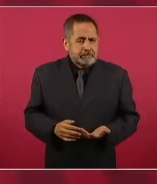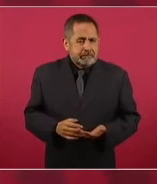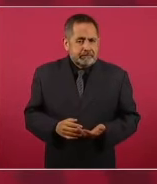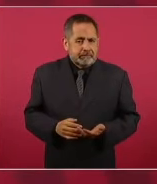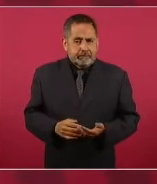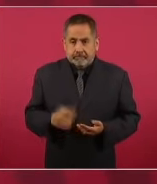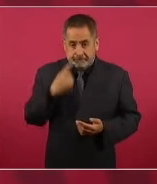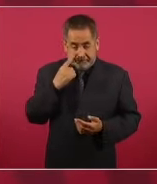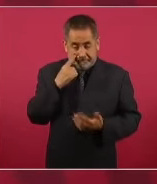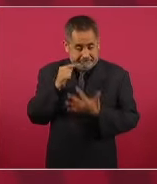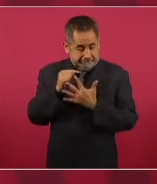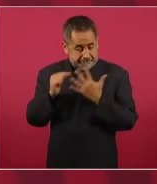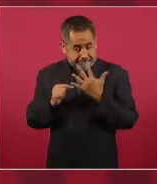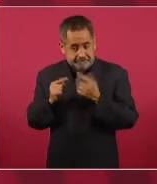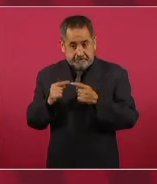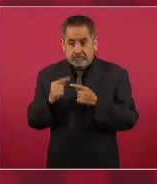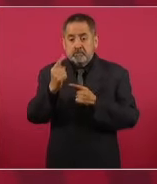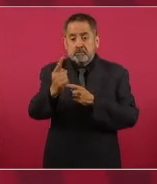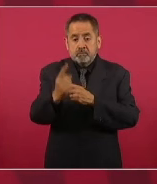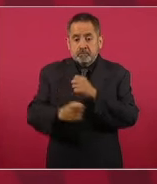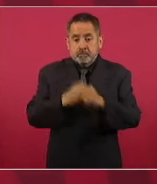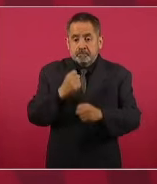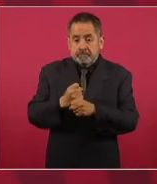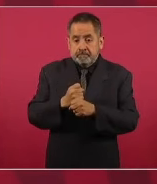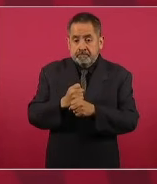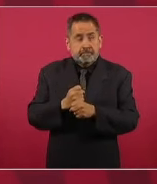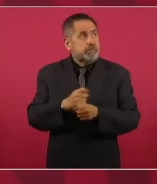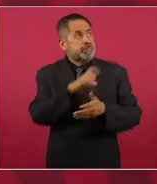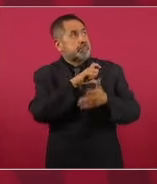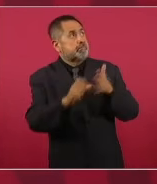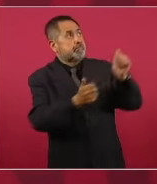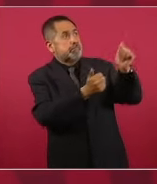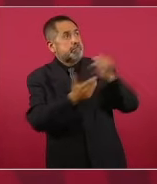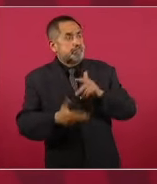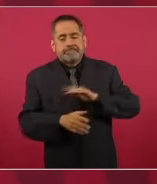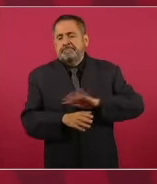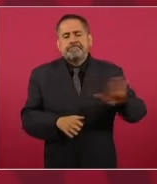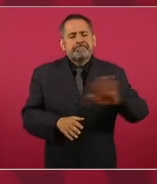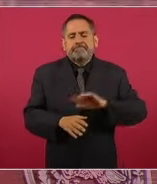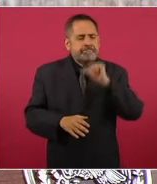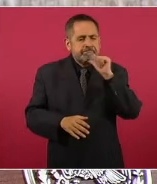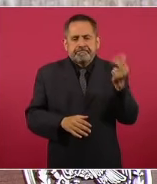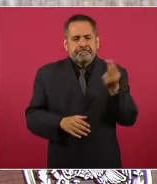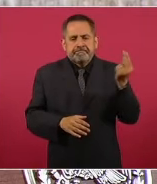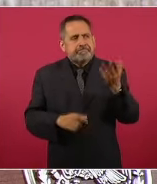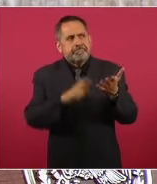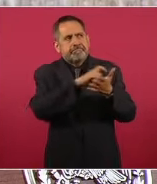ya el año próximo no vamos a comprar gasolinas ni diésel.